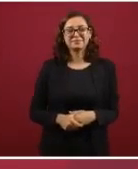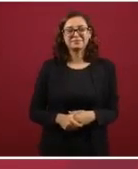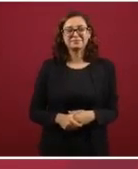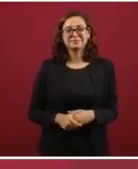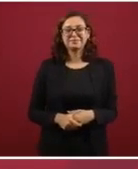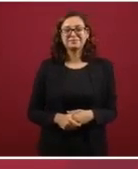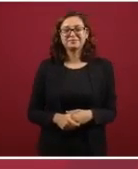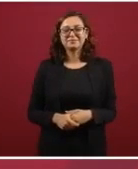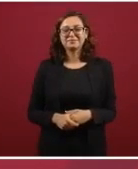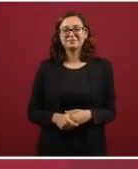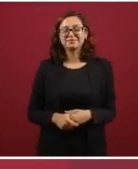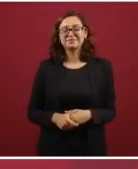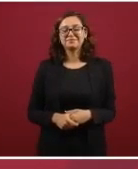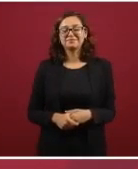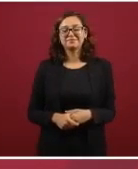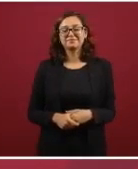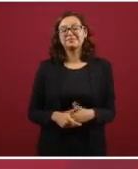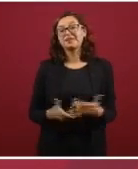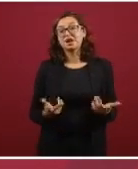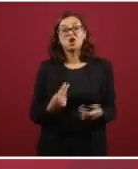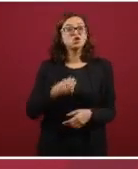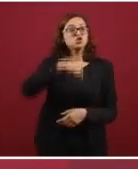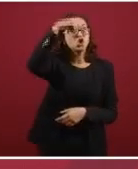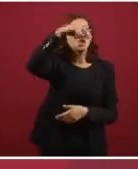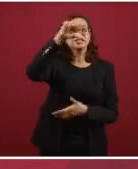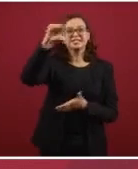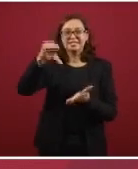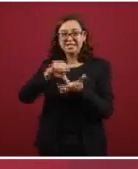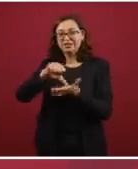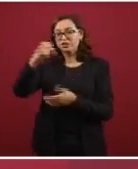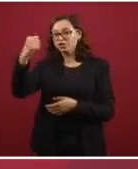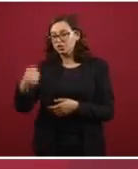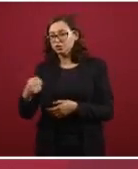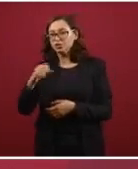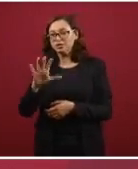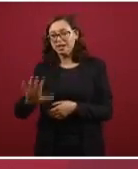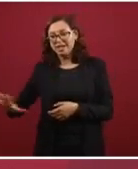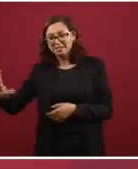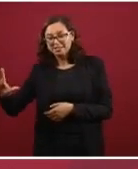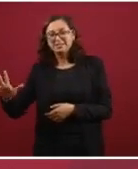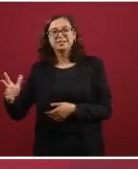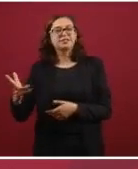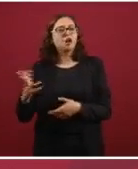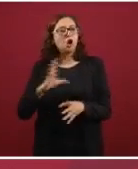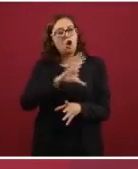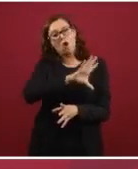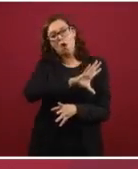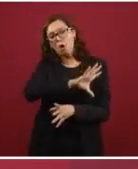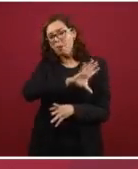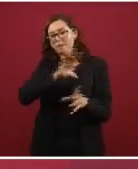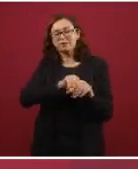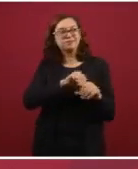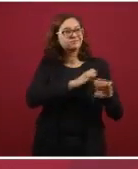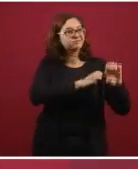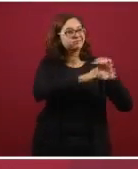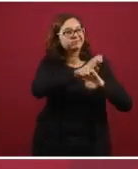Las expresiones culturales del norte, del centro, del sur, sureste, de todos los estados.